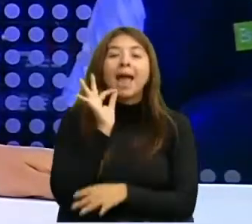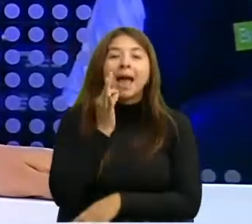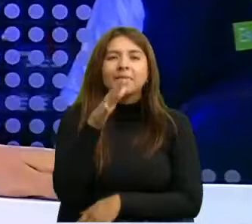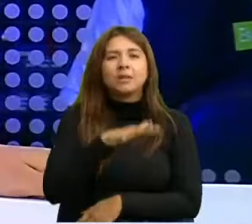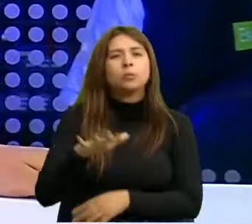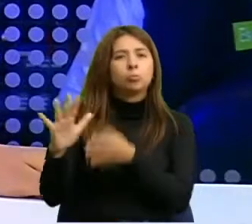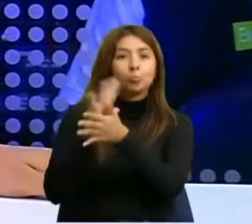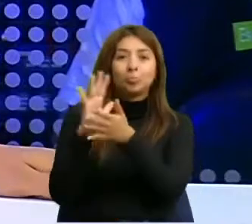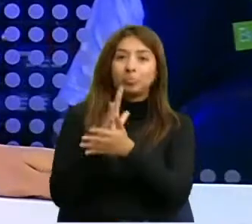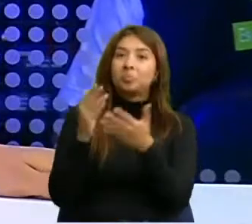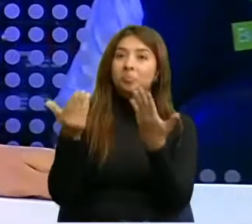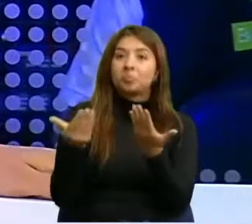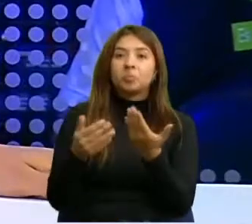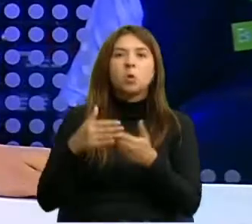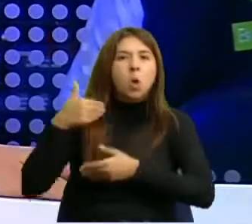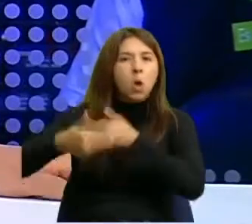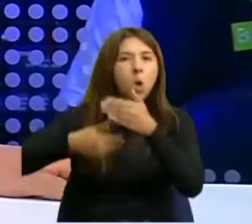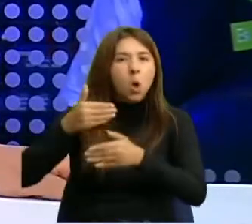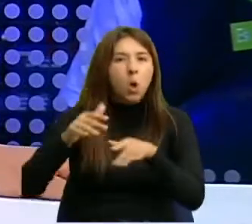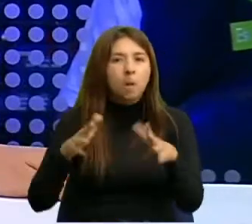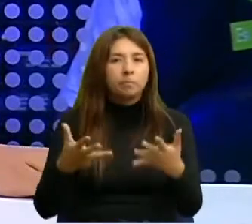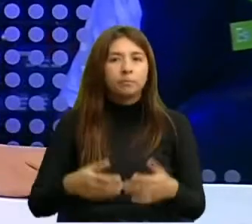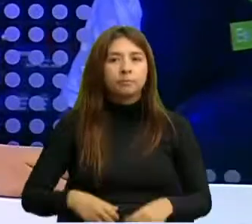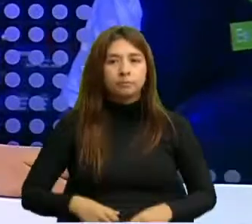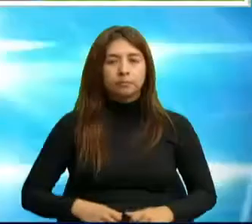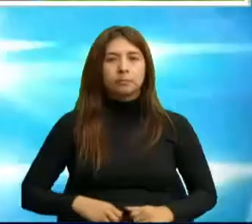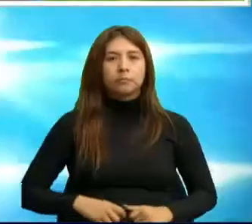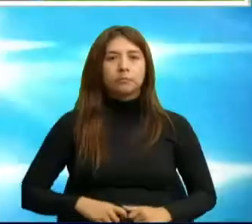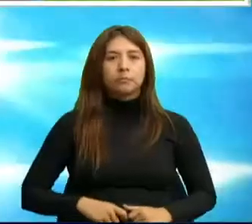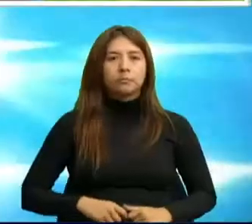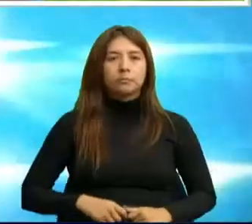buenas tardes. ¿Cómo avanza ese municipio?